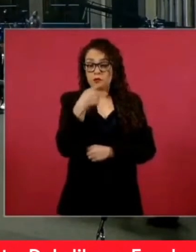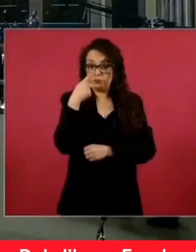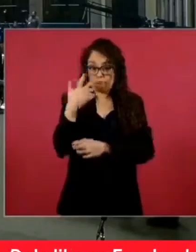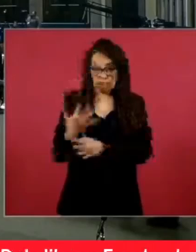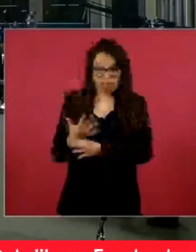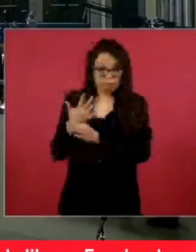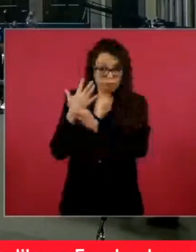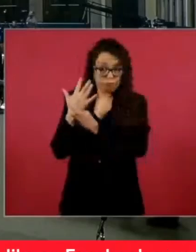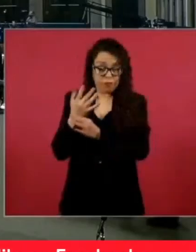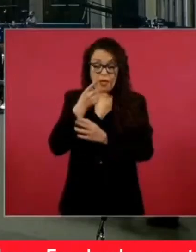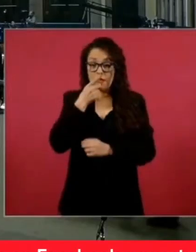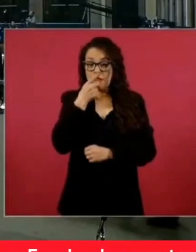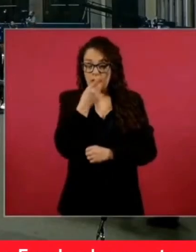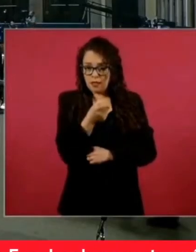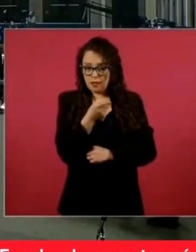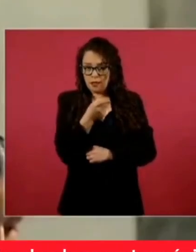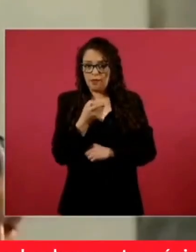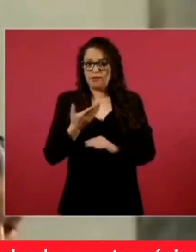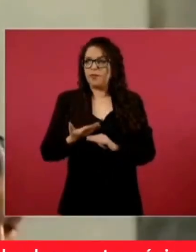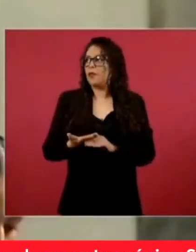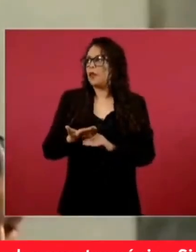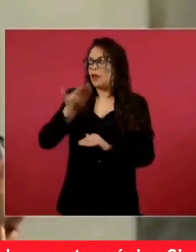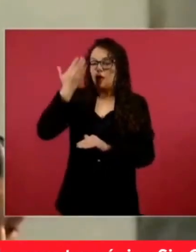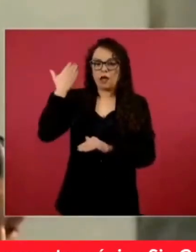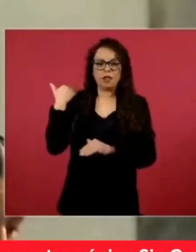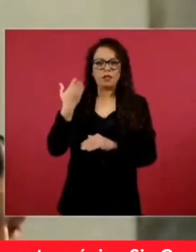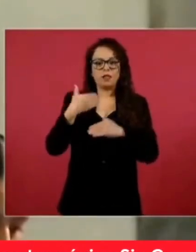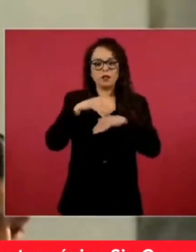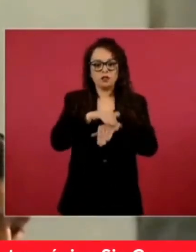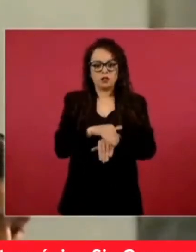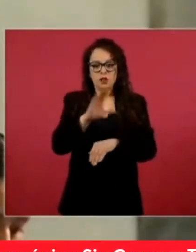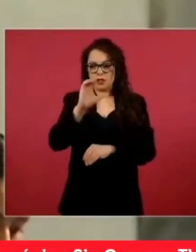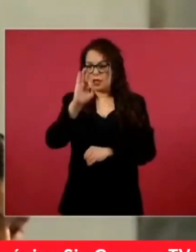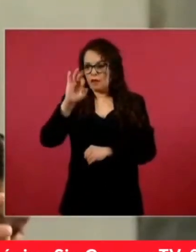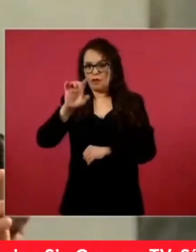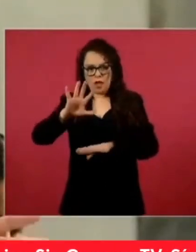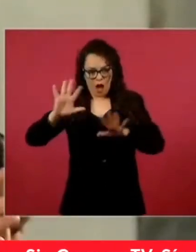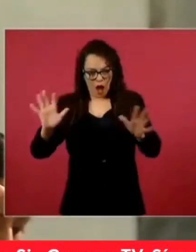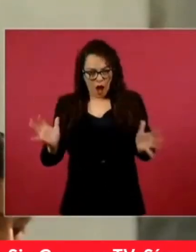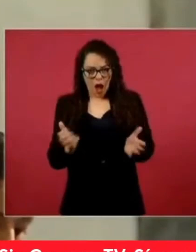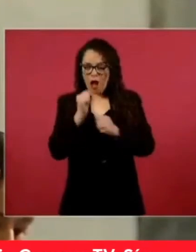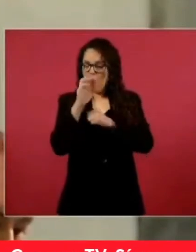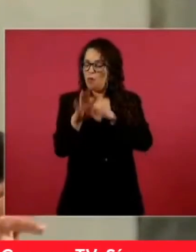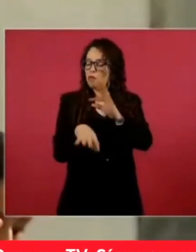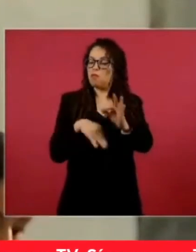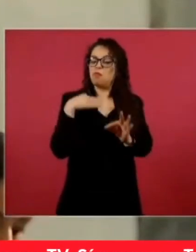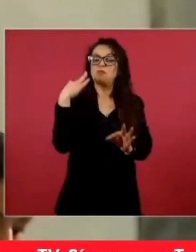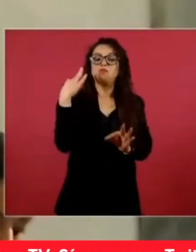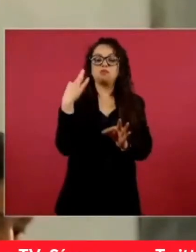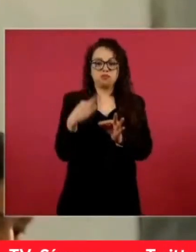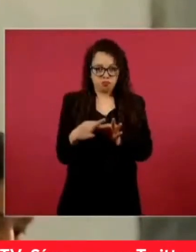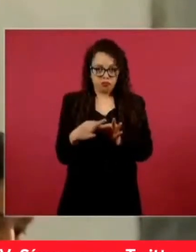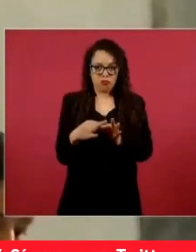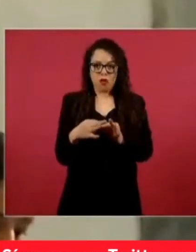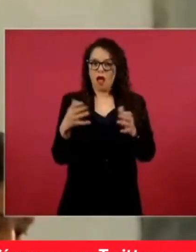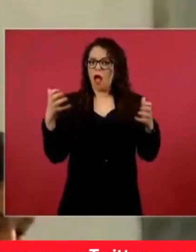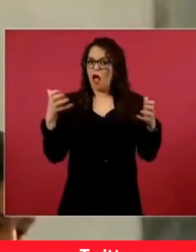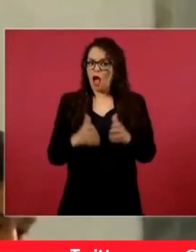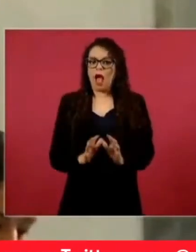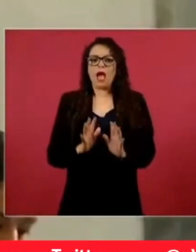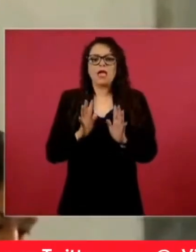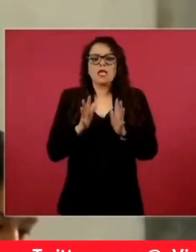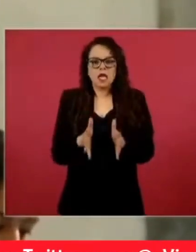la tarea con respecto al rescate de la Comisión Federal de Electricidad. Saco esto a colación, presidente, por el tema